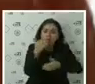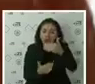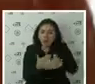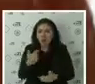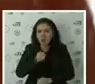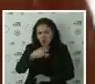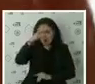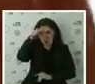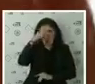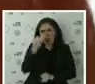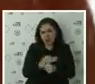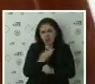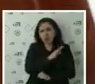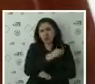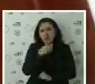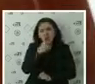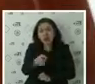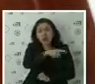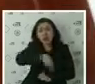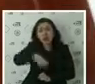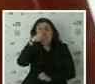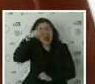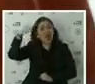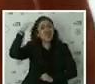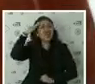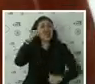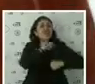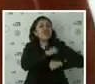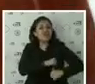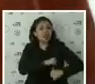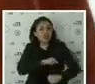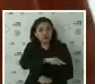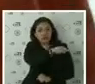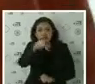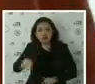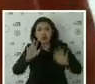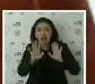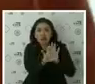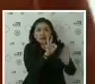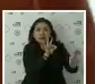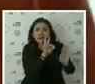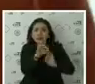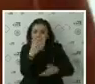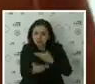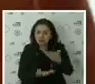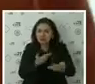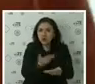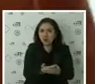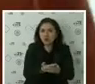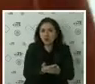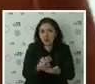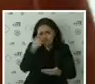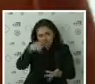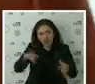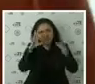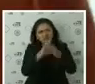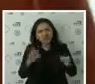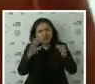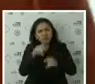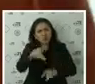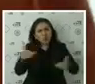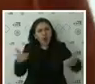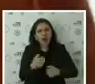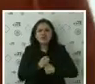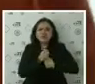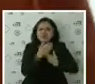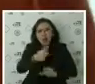me permito decirlo, en el caso de ustedes, de liderazgo. Ustedes han sido escogidos, fueron propuestos y las ponencias que han